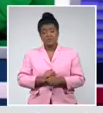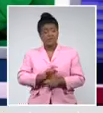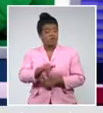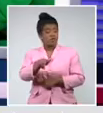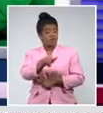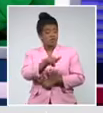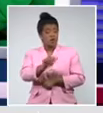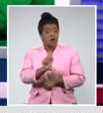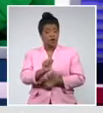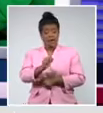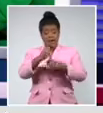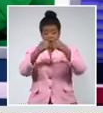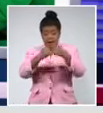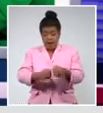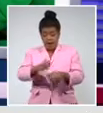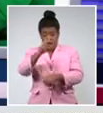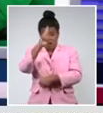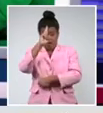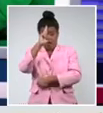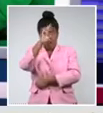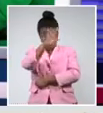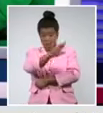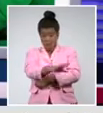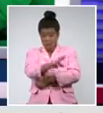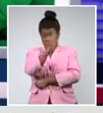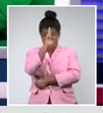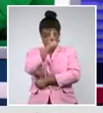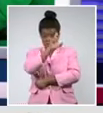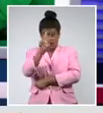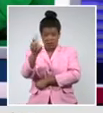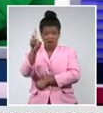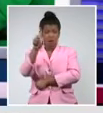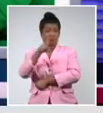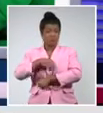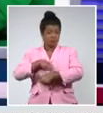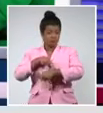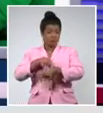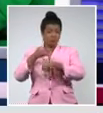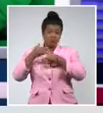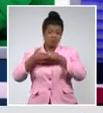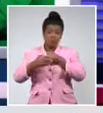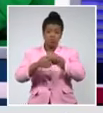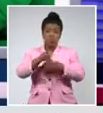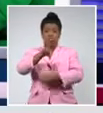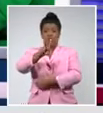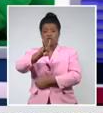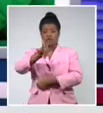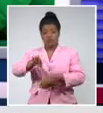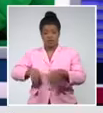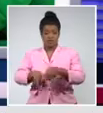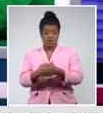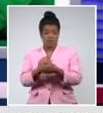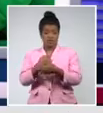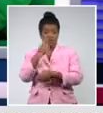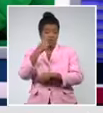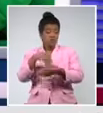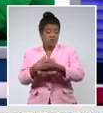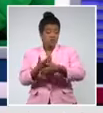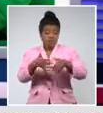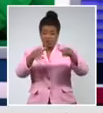estadía hospitalaria larga, 12 días, uno de ellos en terapia